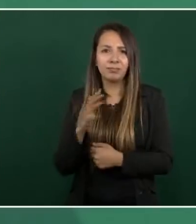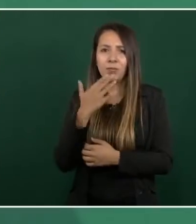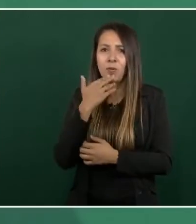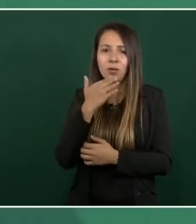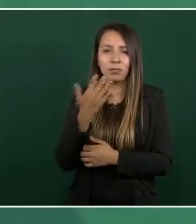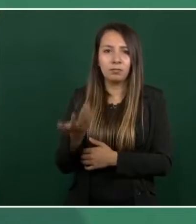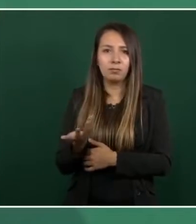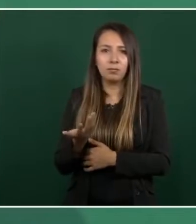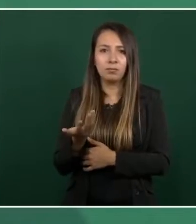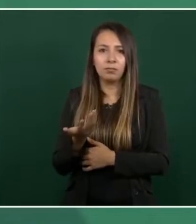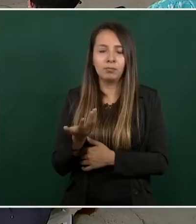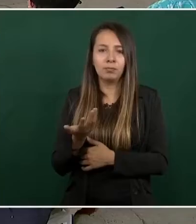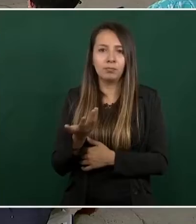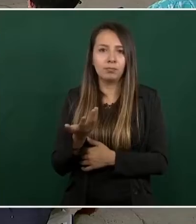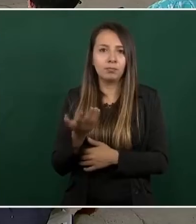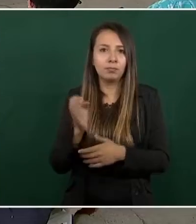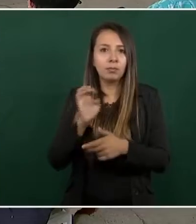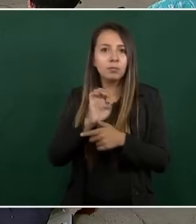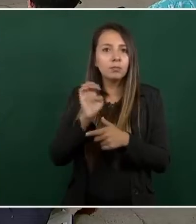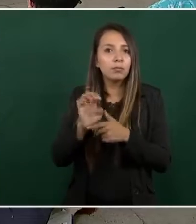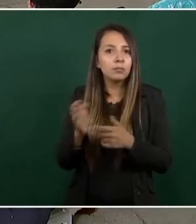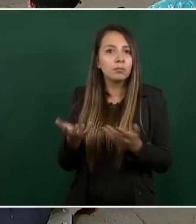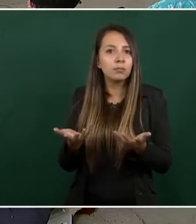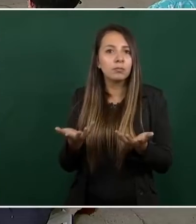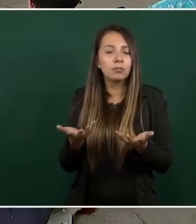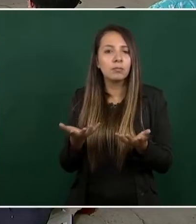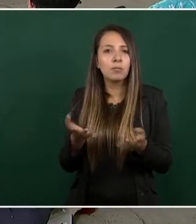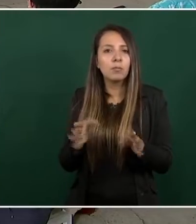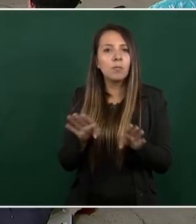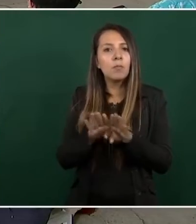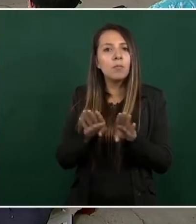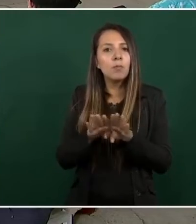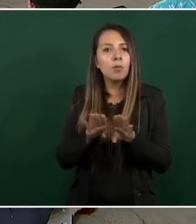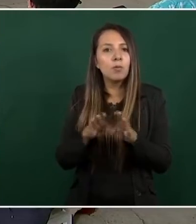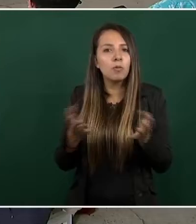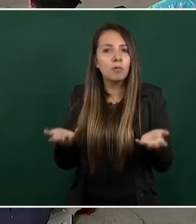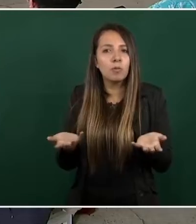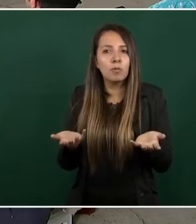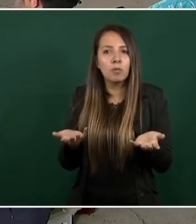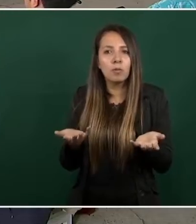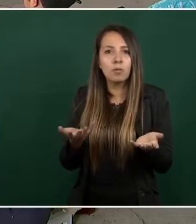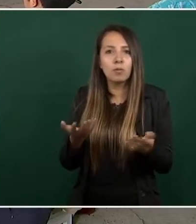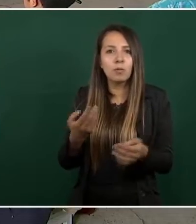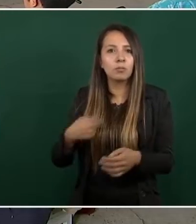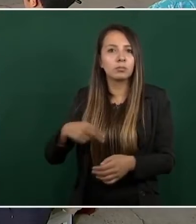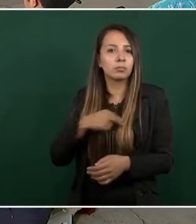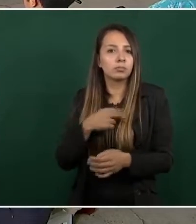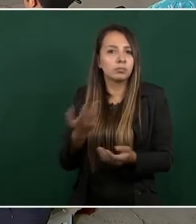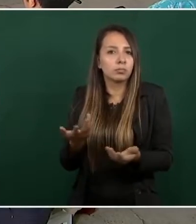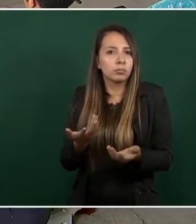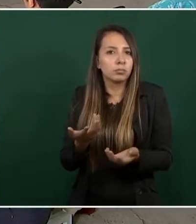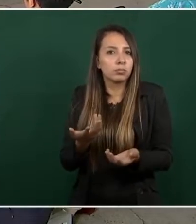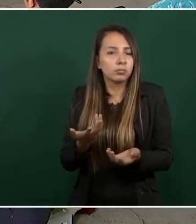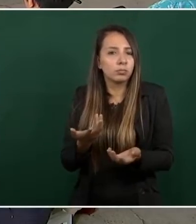Entonces, ¿cómo es que vamos a conmemorar